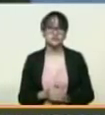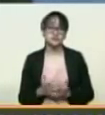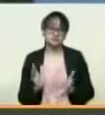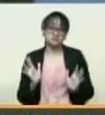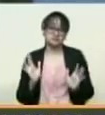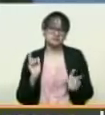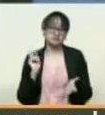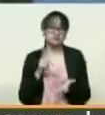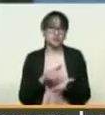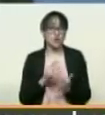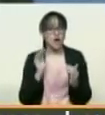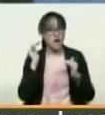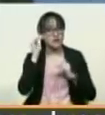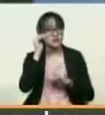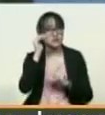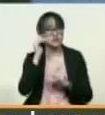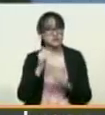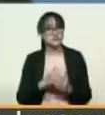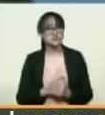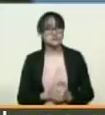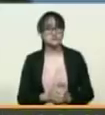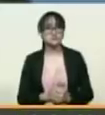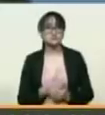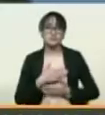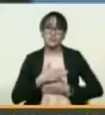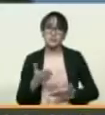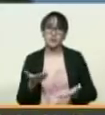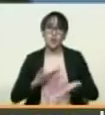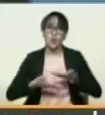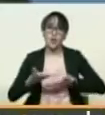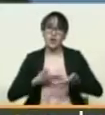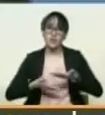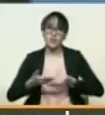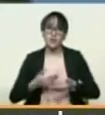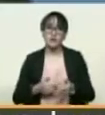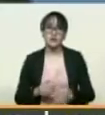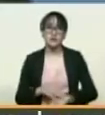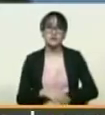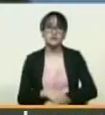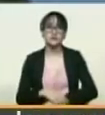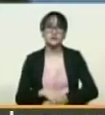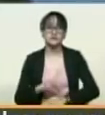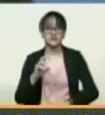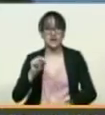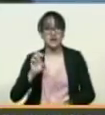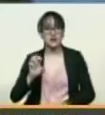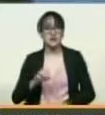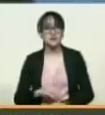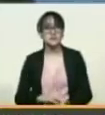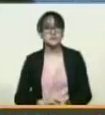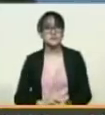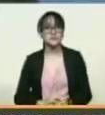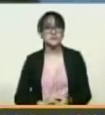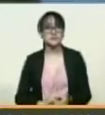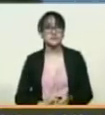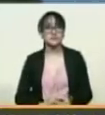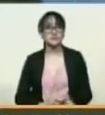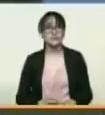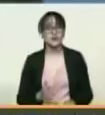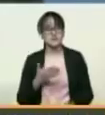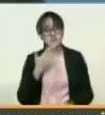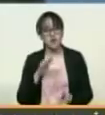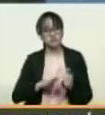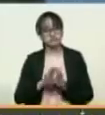siempre atentos y siempre dispuestos a colaborar con el Consejo Nacional Electoral venezolano y que deseaban el mejor de